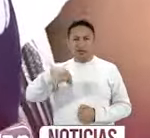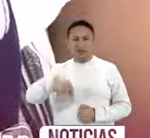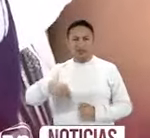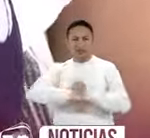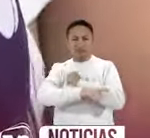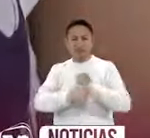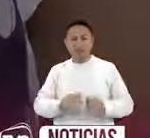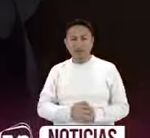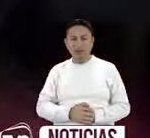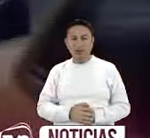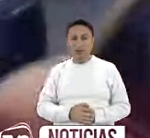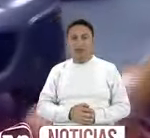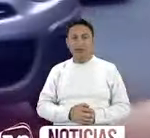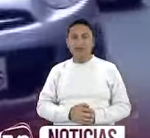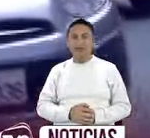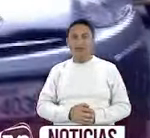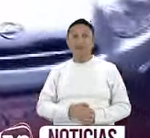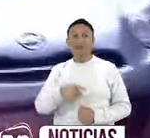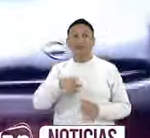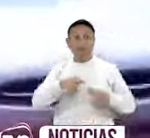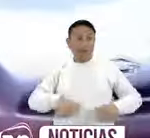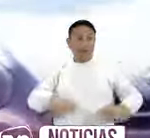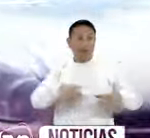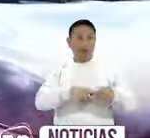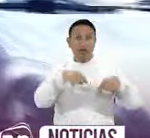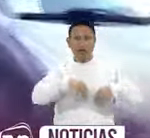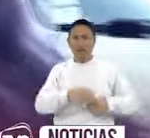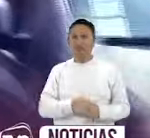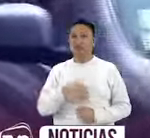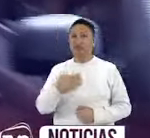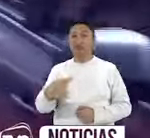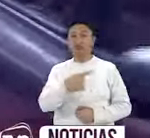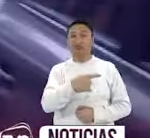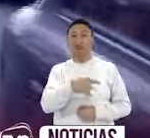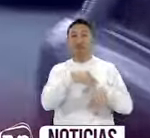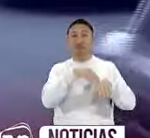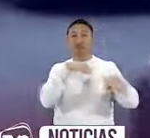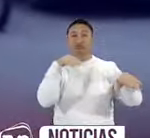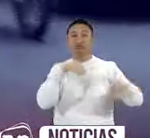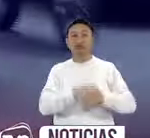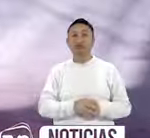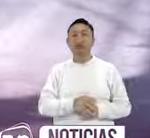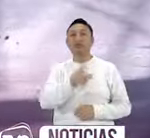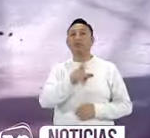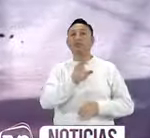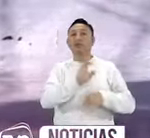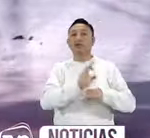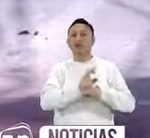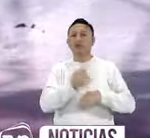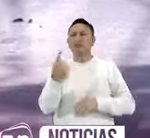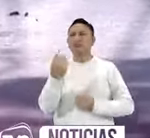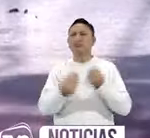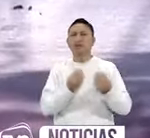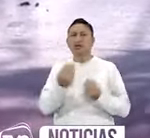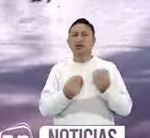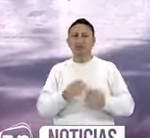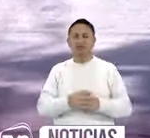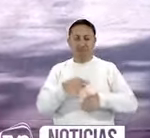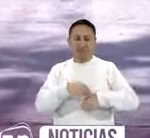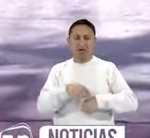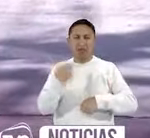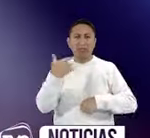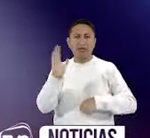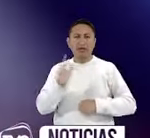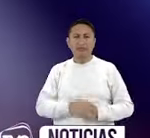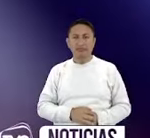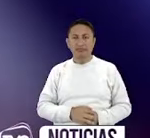adentro. En el sitio el caos vehicular se ve así. Los testigos relatan cómo operan los delincuentes a cualquier hora del día. Para